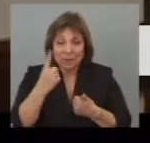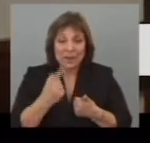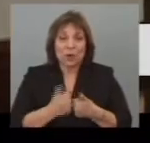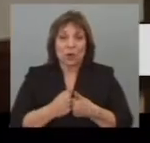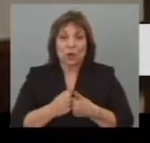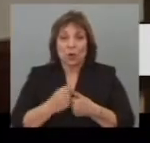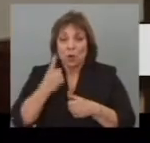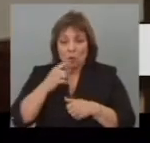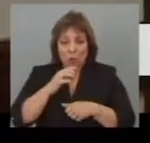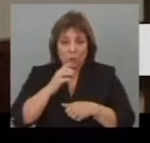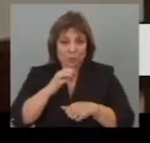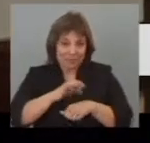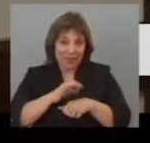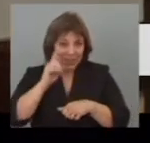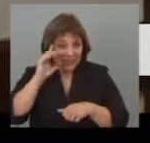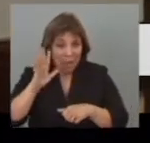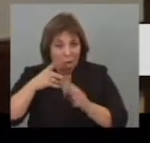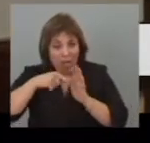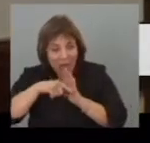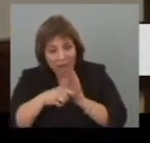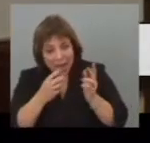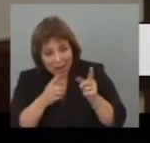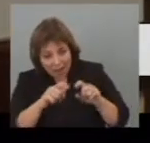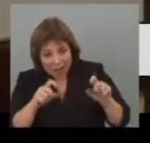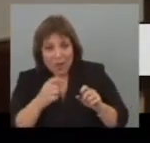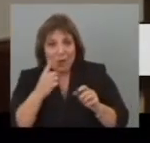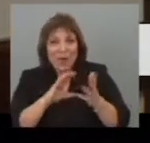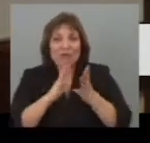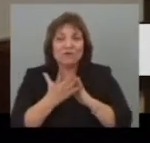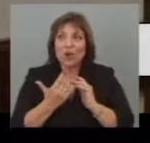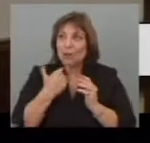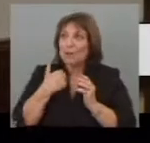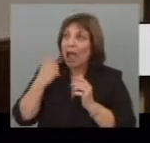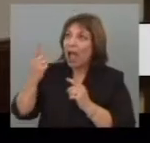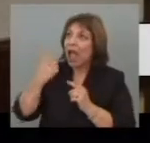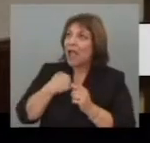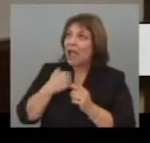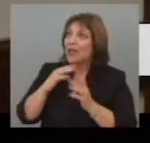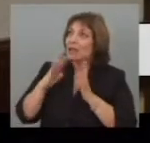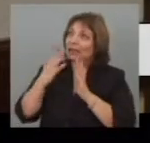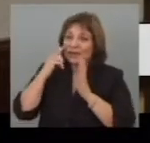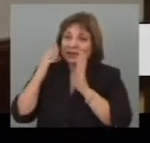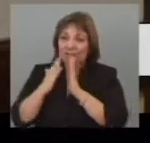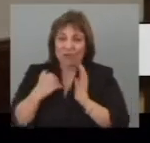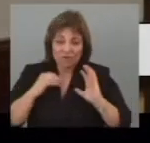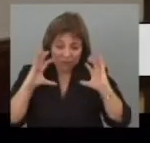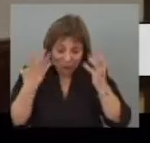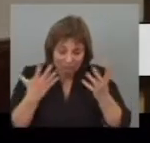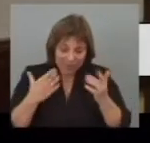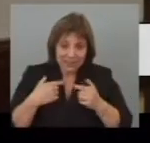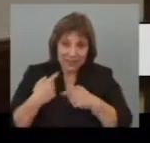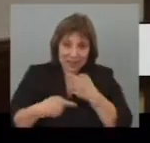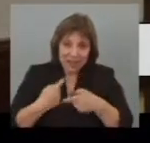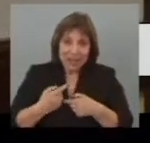psicoanalista describió como mecanismo de identificación con el agresor, ¿sí? Es decir, quien padece violencia, después de cierto tiempo,